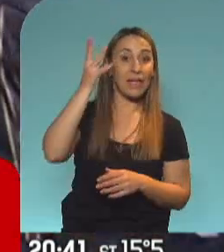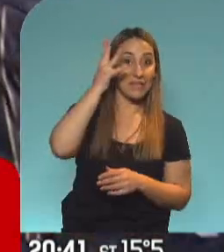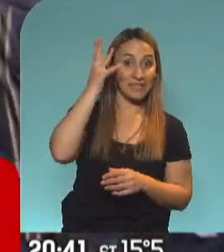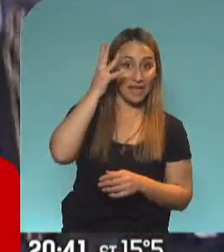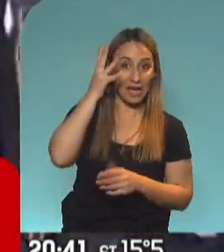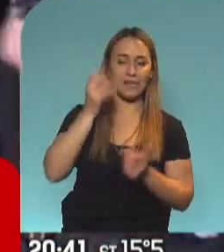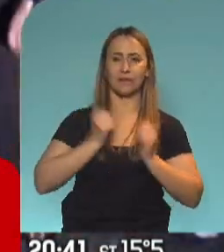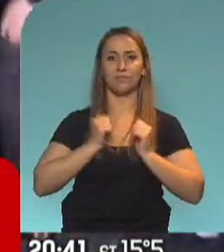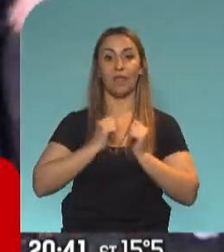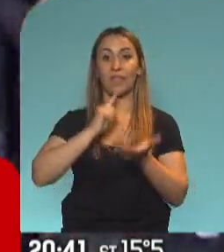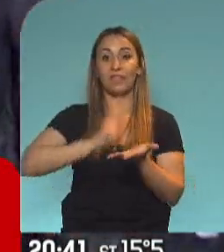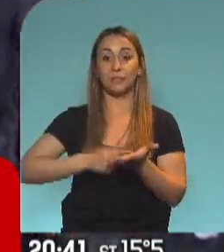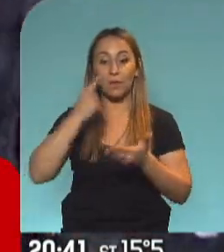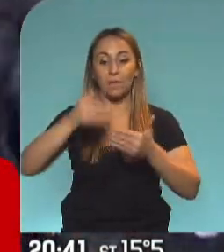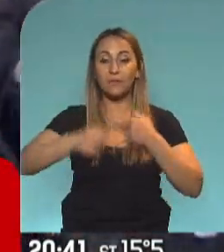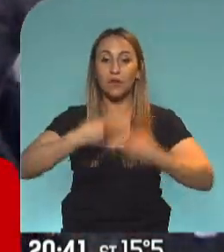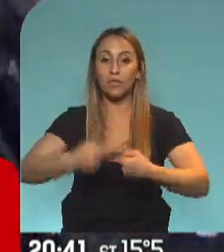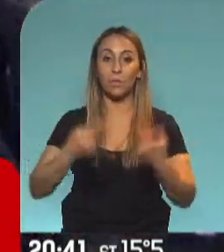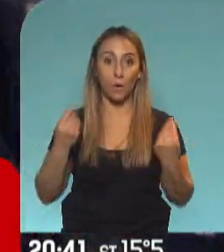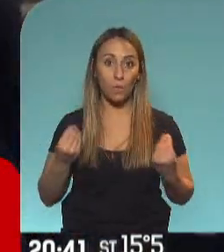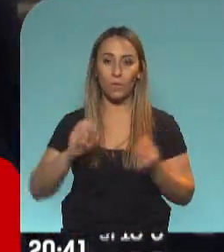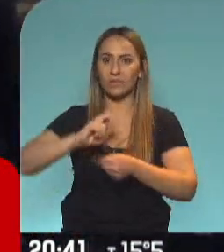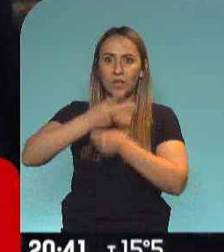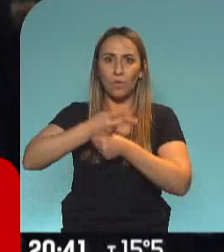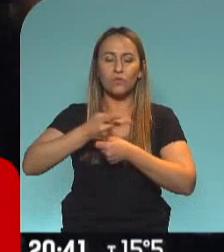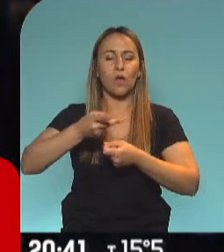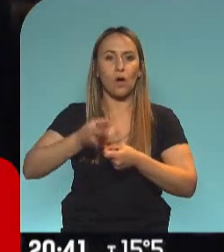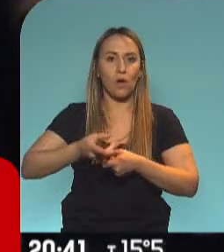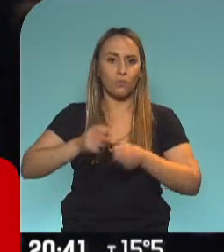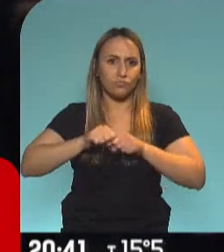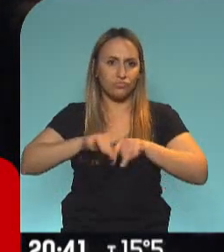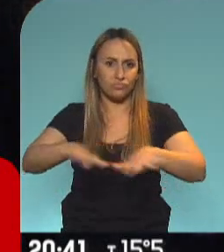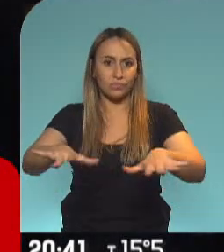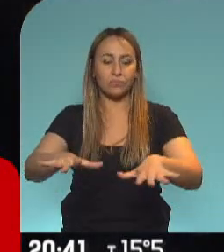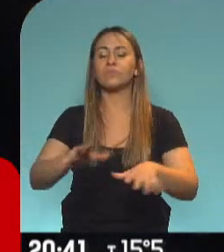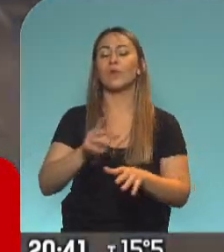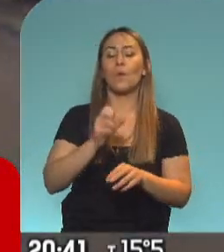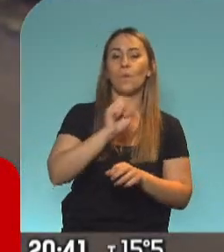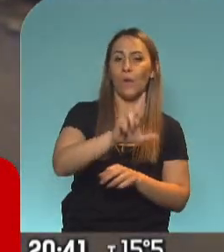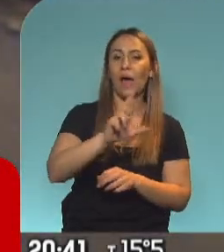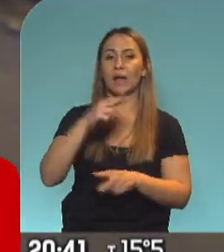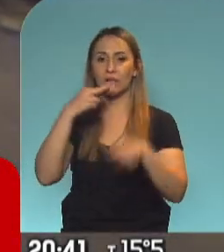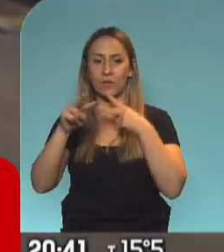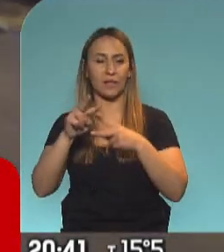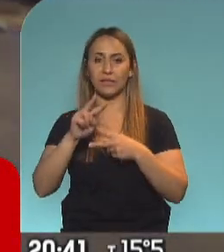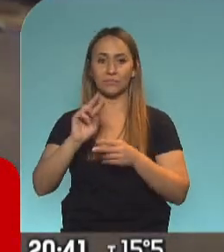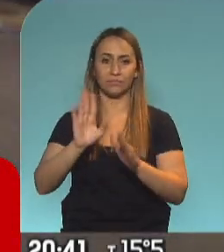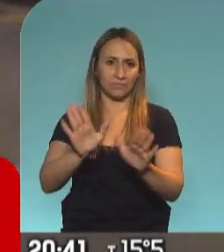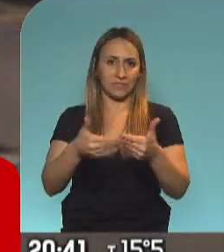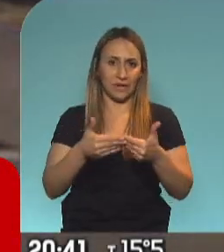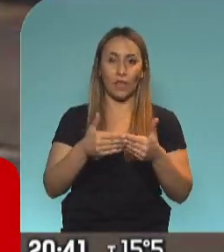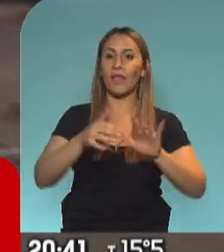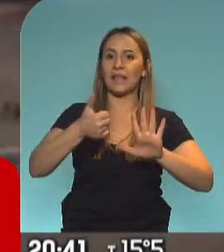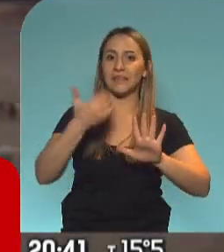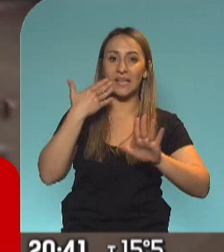la segunda ola, que incluyen cierre de restaurantes y bares desde las 18 horas y también el cierre total